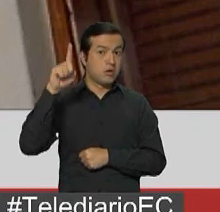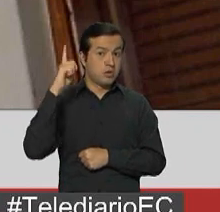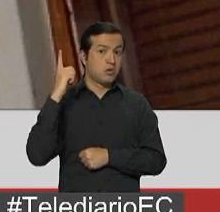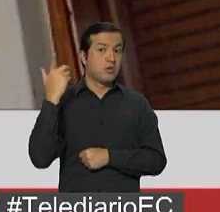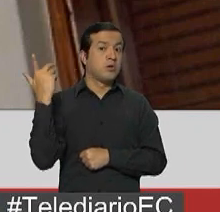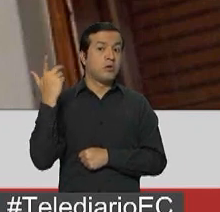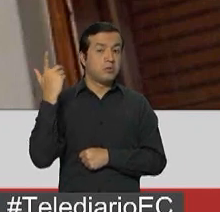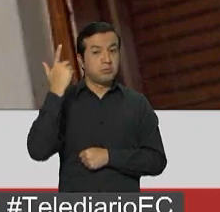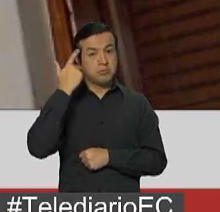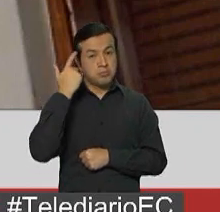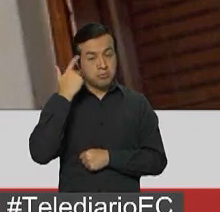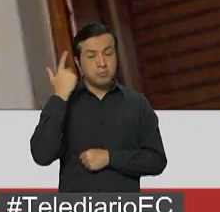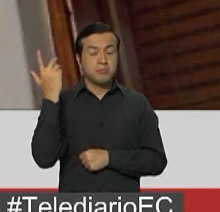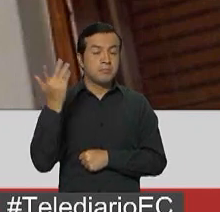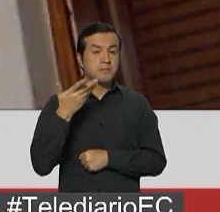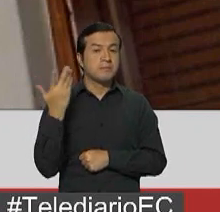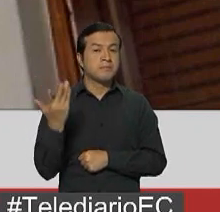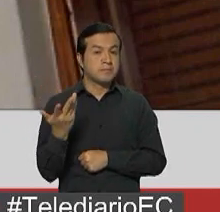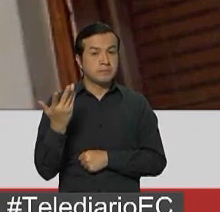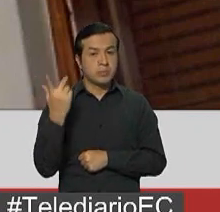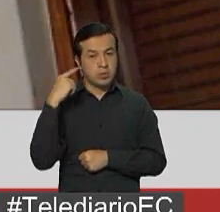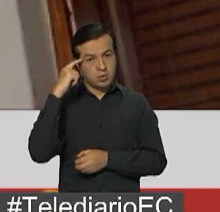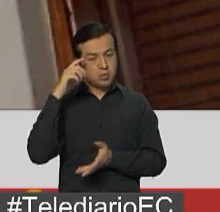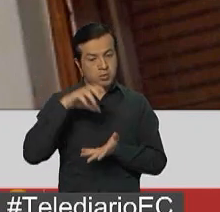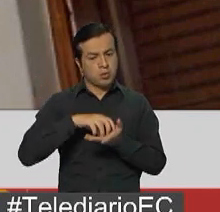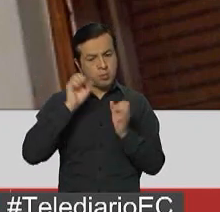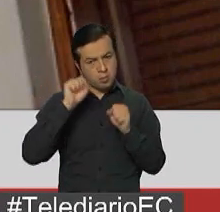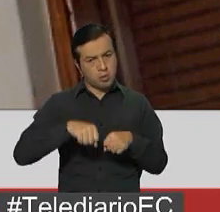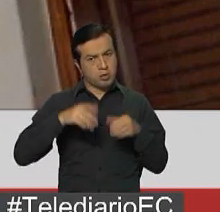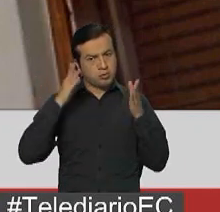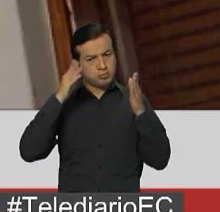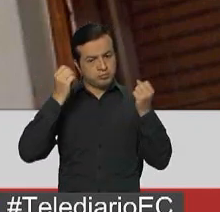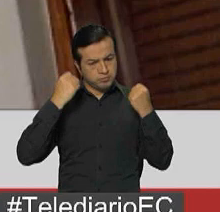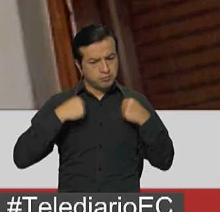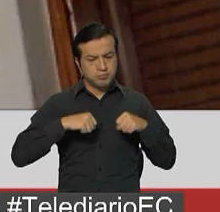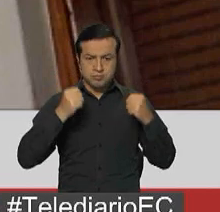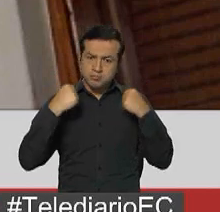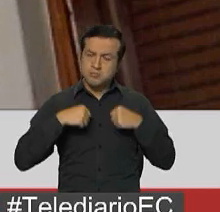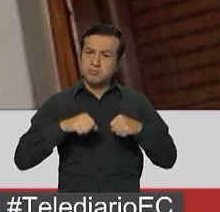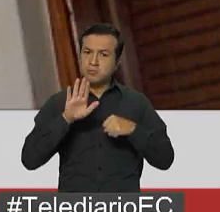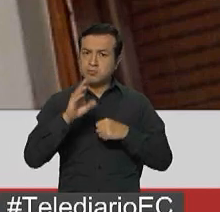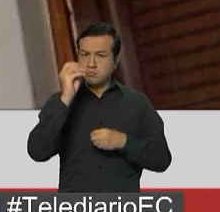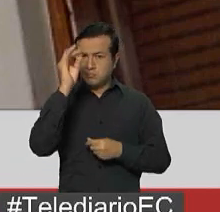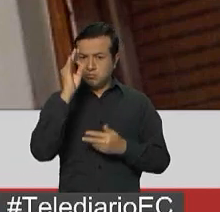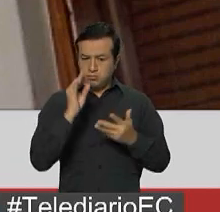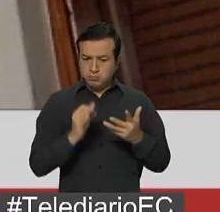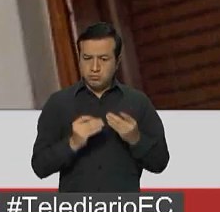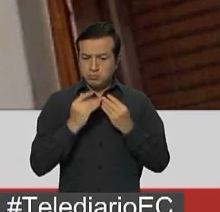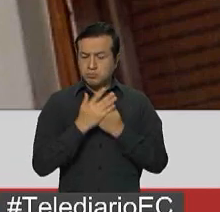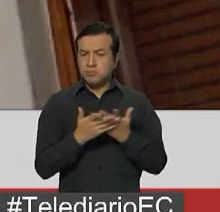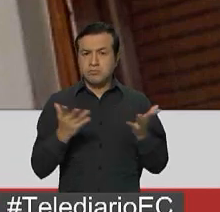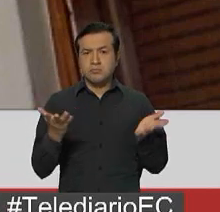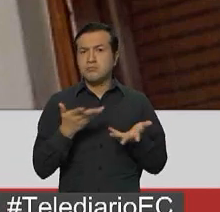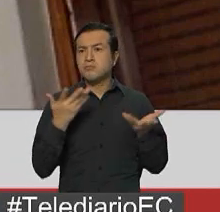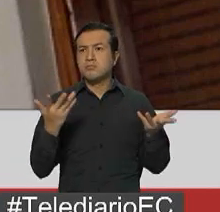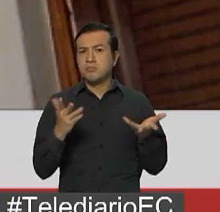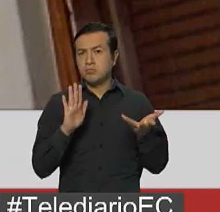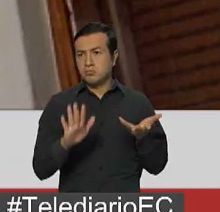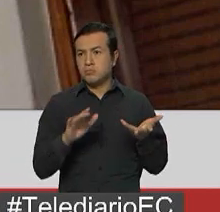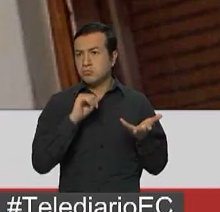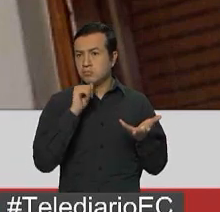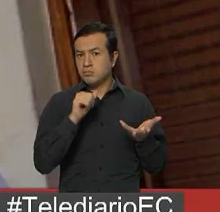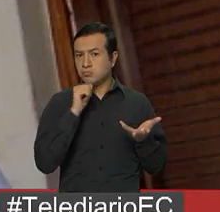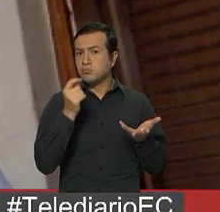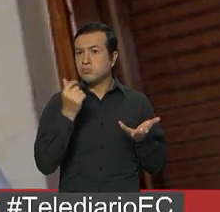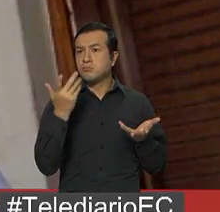que perfectamente podemos el estado puede hacer un esfuerzo para reducir su presupuesto general y reorientar sus finanzas públicas